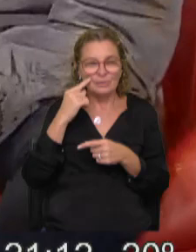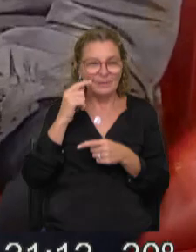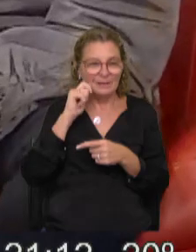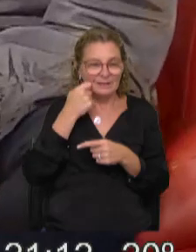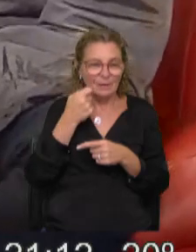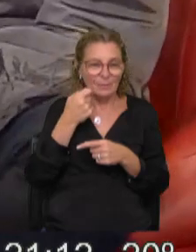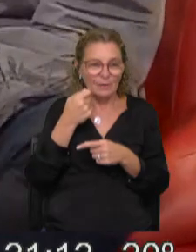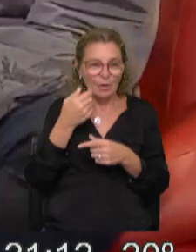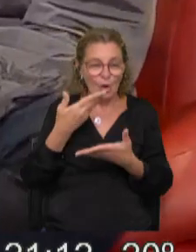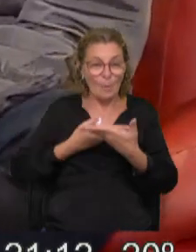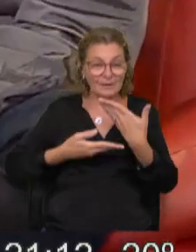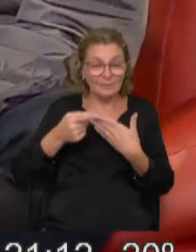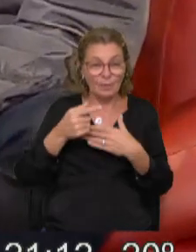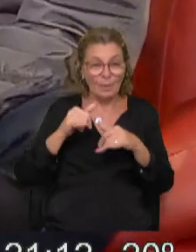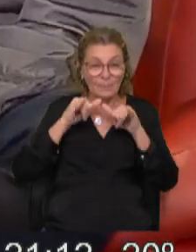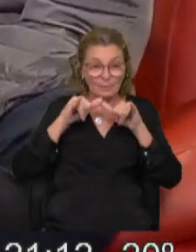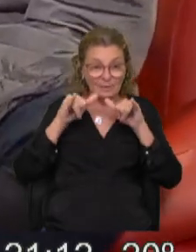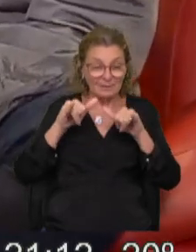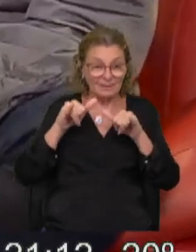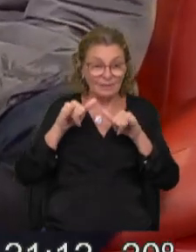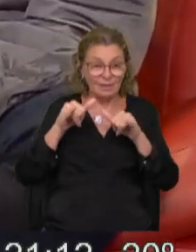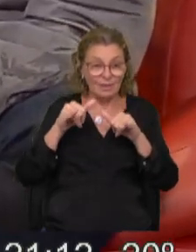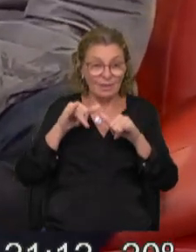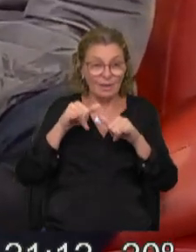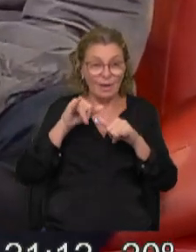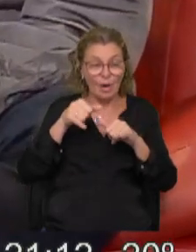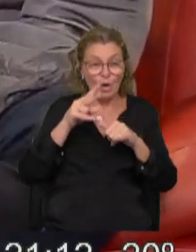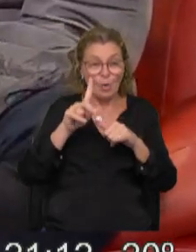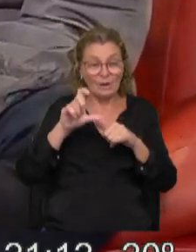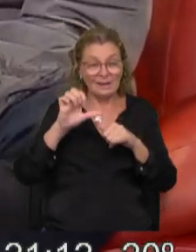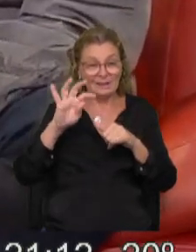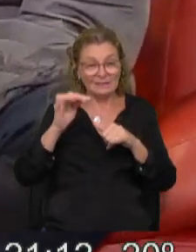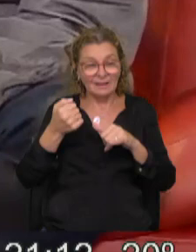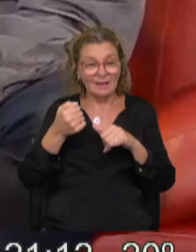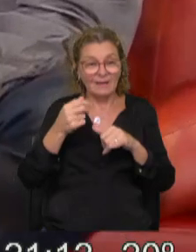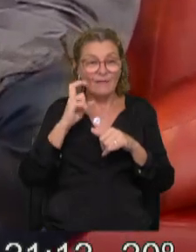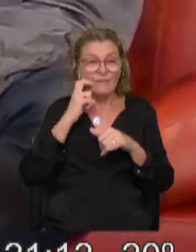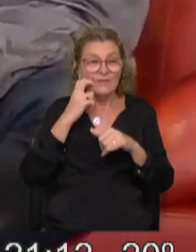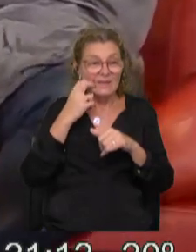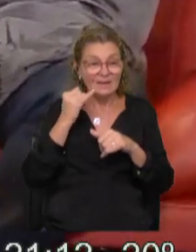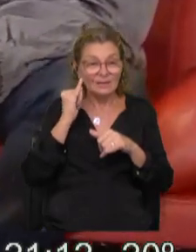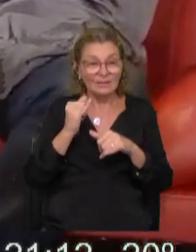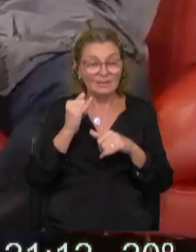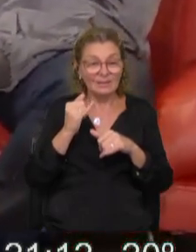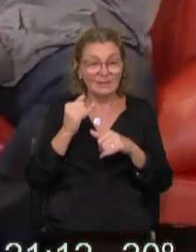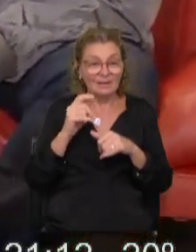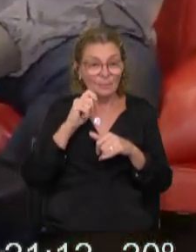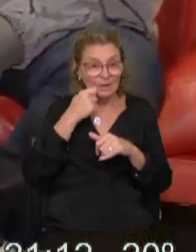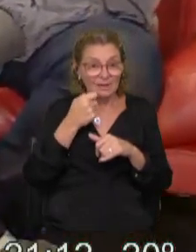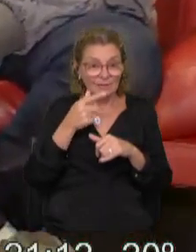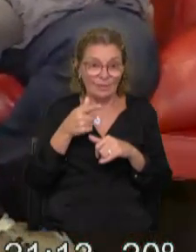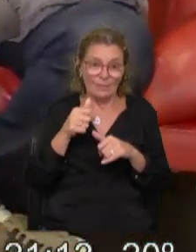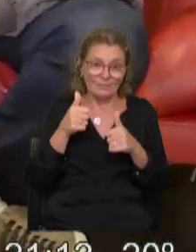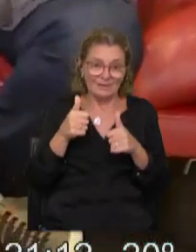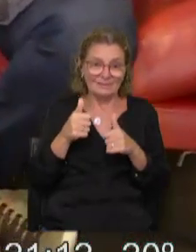Ceballos, claro. Sí. Amigo, compartimos una campaña publicitaria con Ceballos, con ¿sí? Julieta. Es verdad, la de los vinos, es cierto. Tremenda onda. Es un